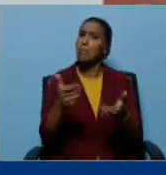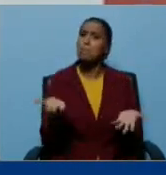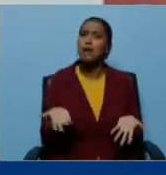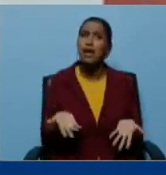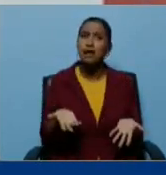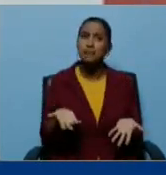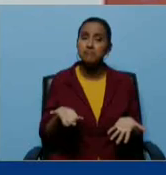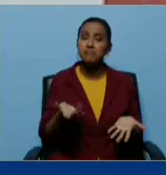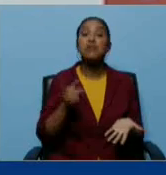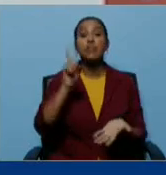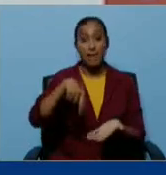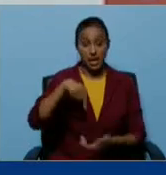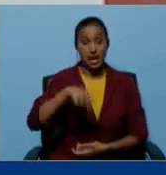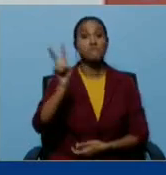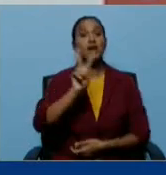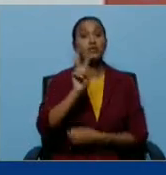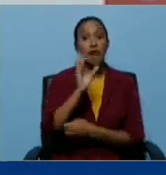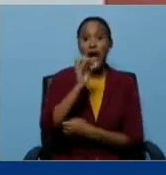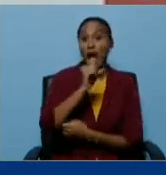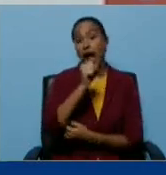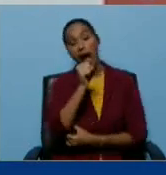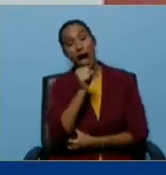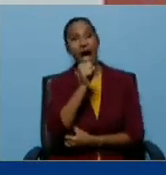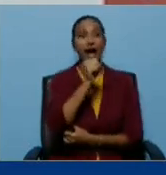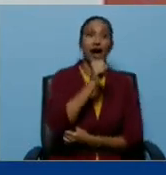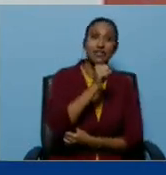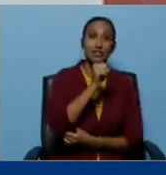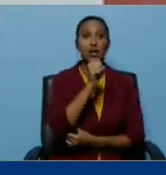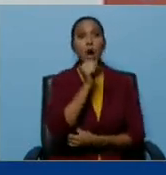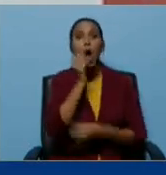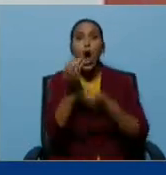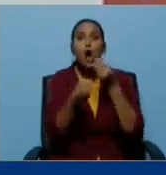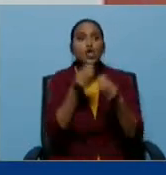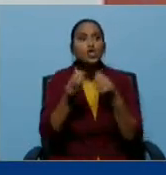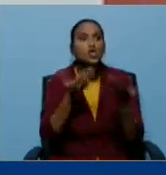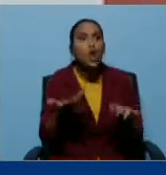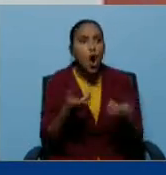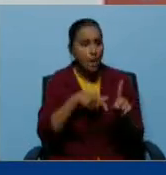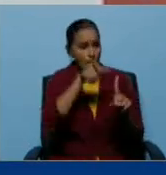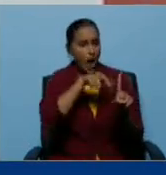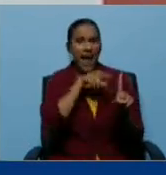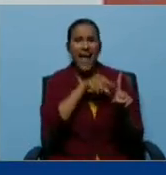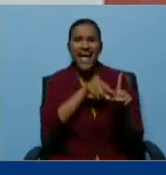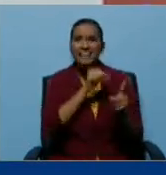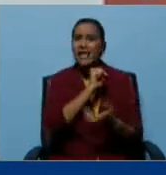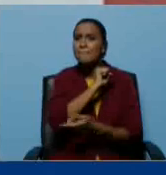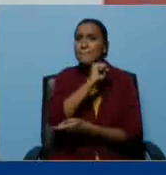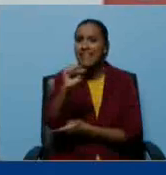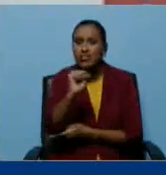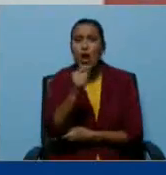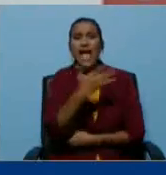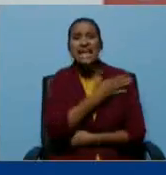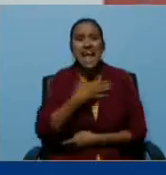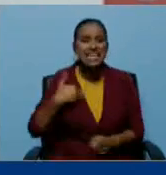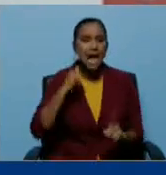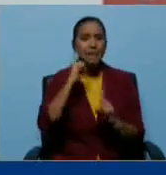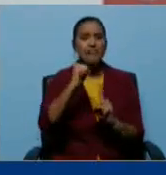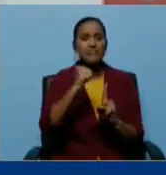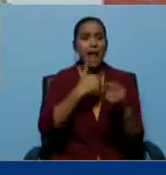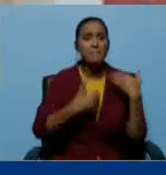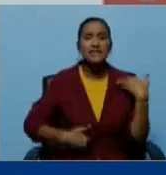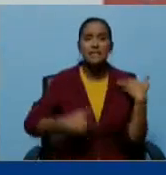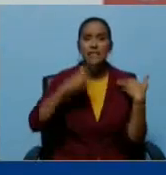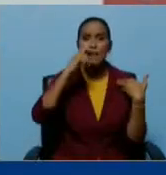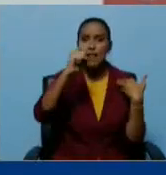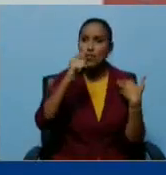Cantó en Venezuela. Mucha gente en las redes decía, ¿cómo este tipo que mandó a matar al presidente entra al país y canta? Que